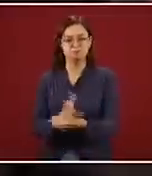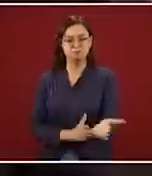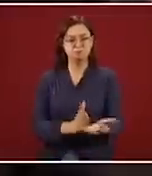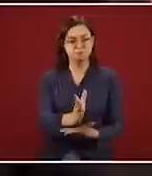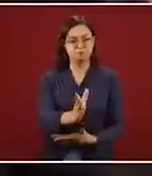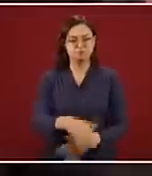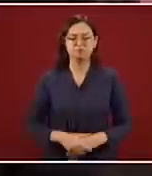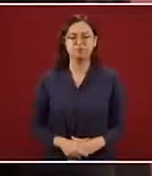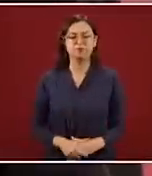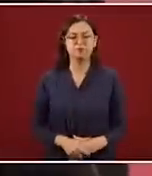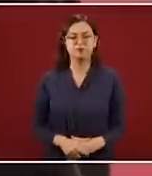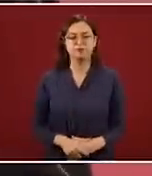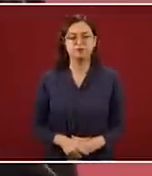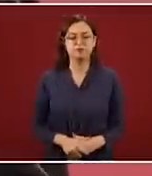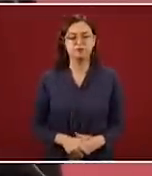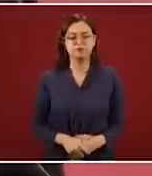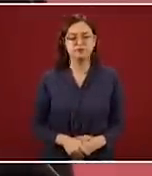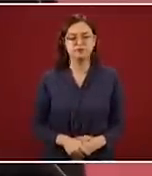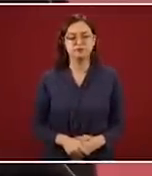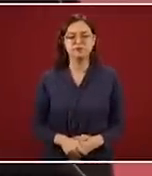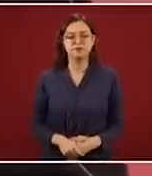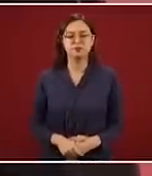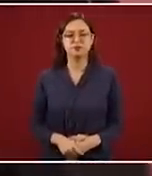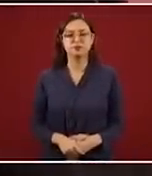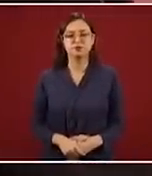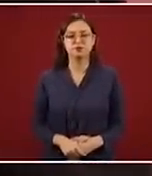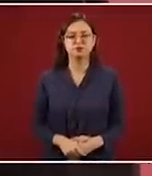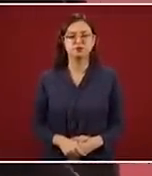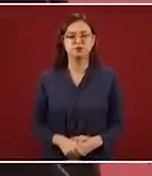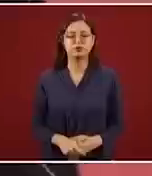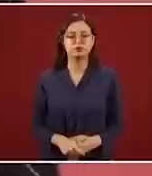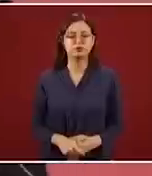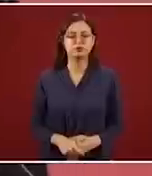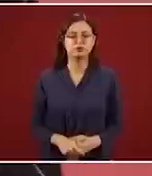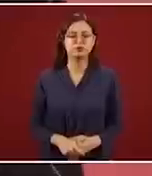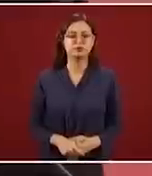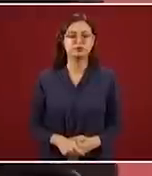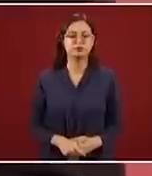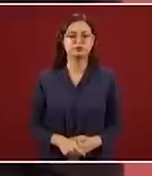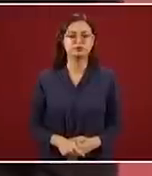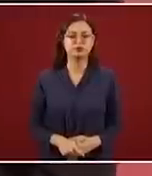Les recuerdo que se decidió